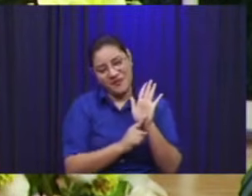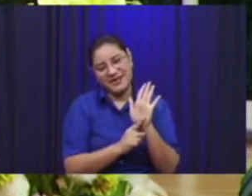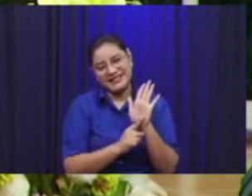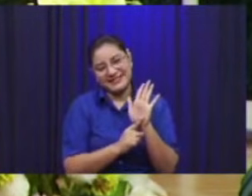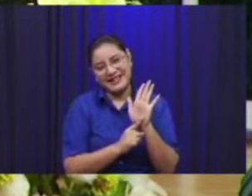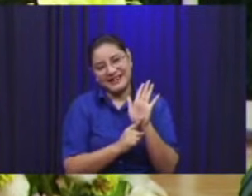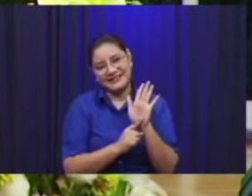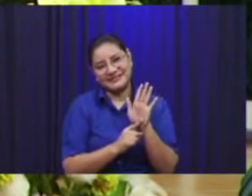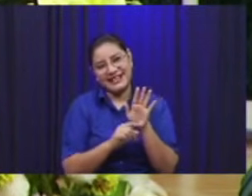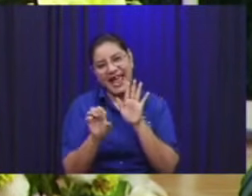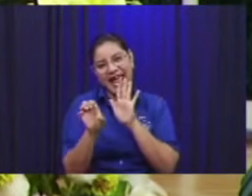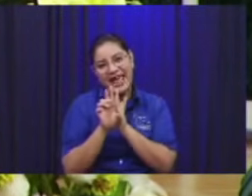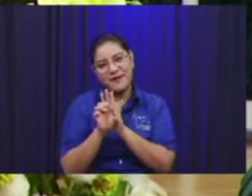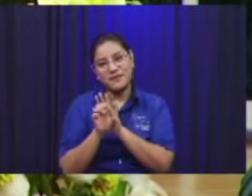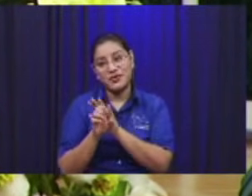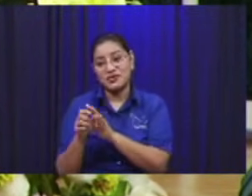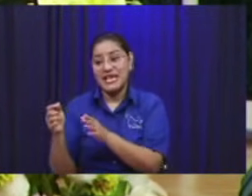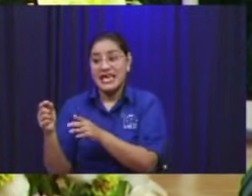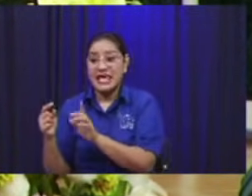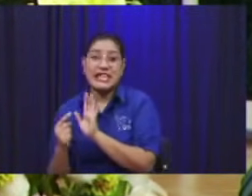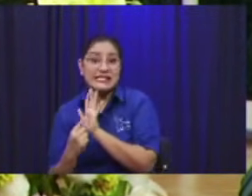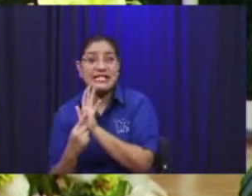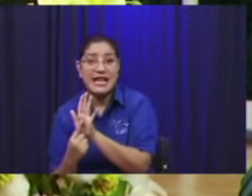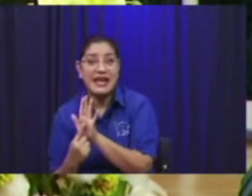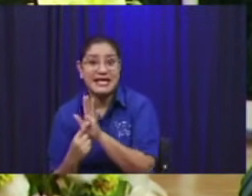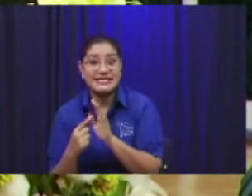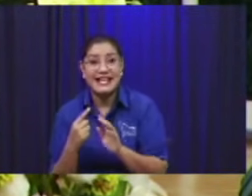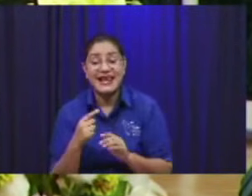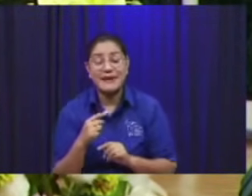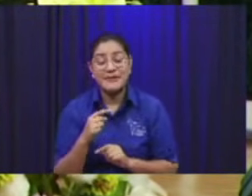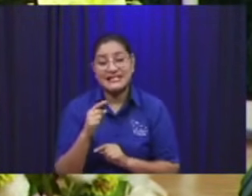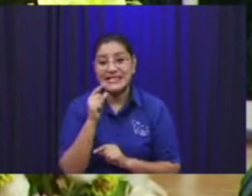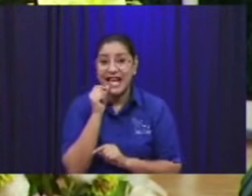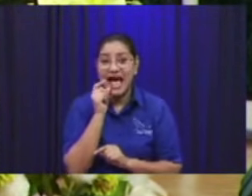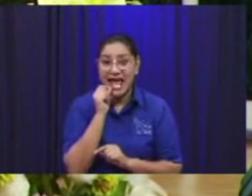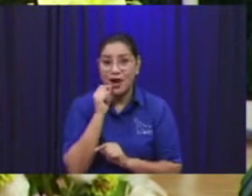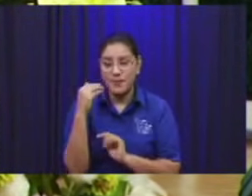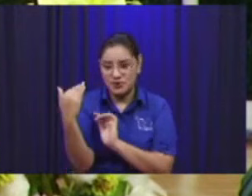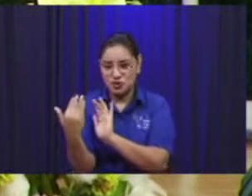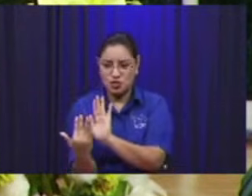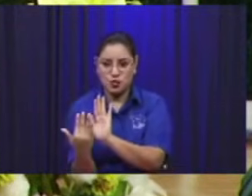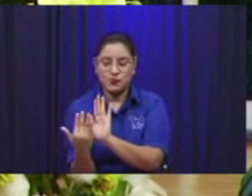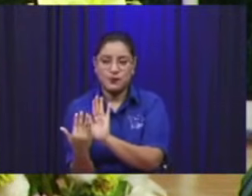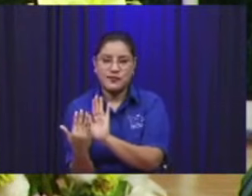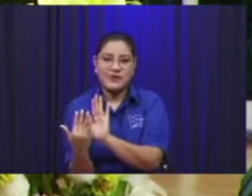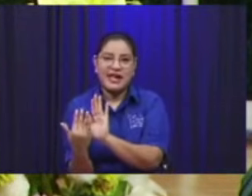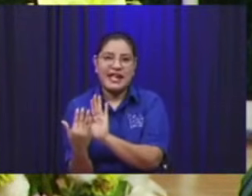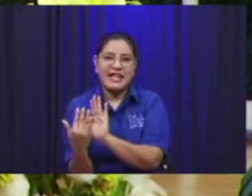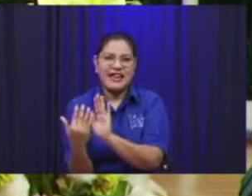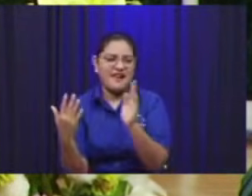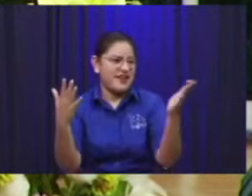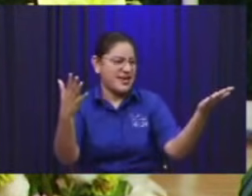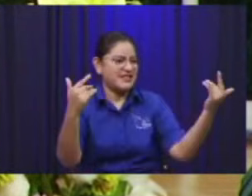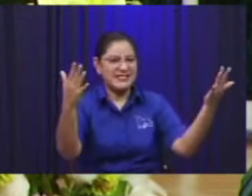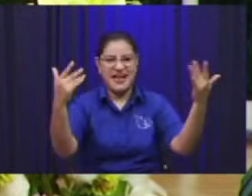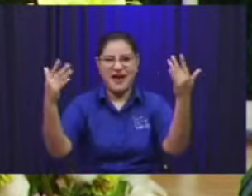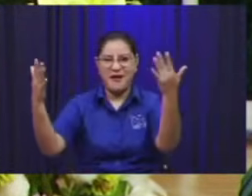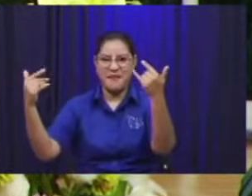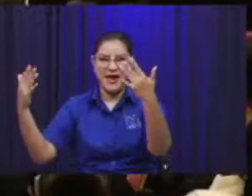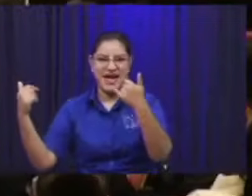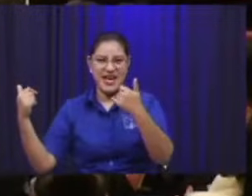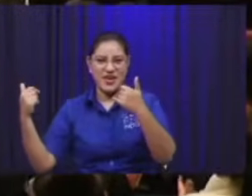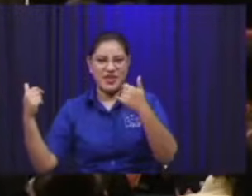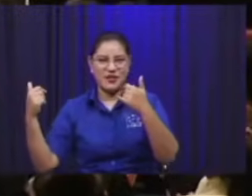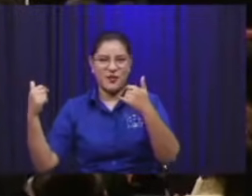declaró y llevaba el anillo y había contactado a todos los del control room de ese de ese estadio